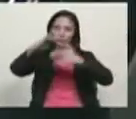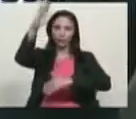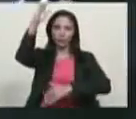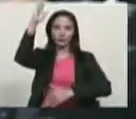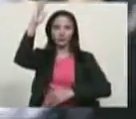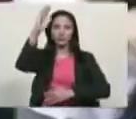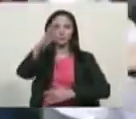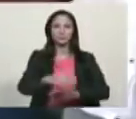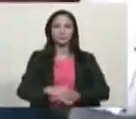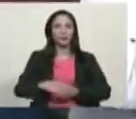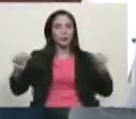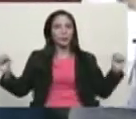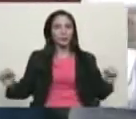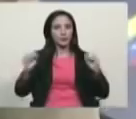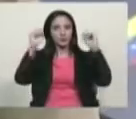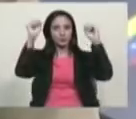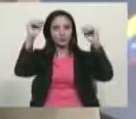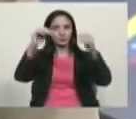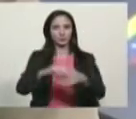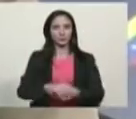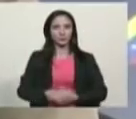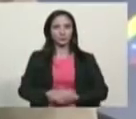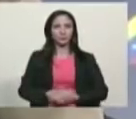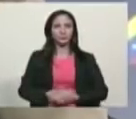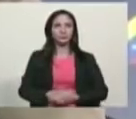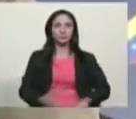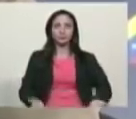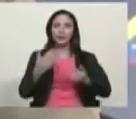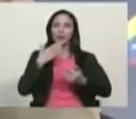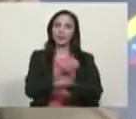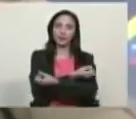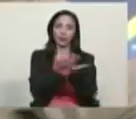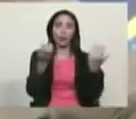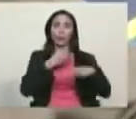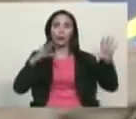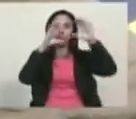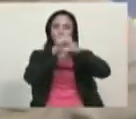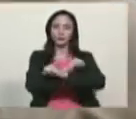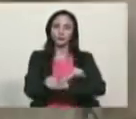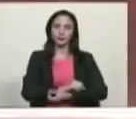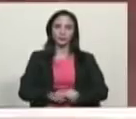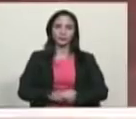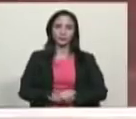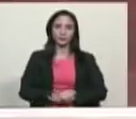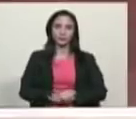la victoria siempre! Venceremos. Gracias. Buenas noches.